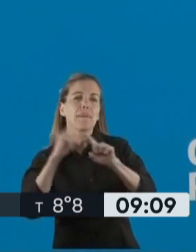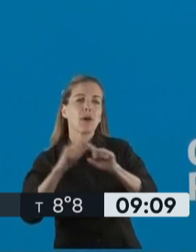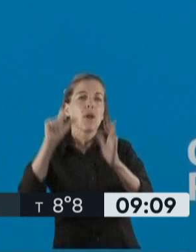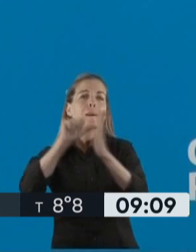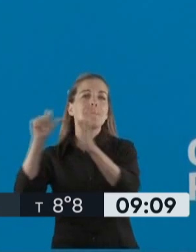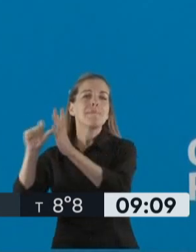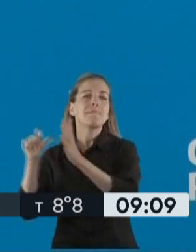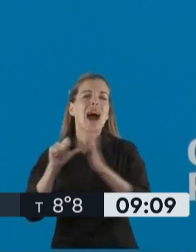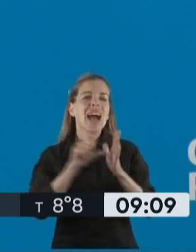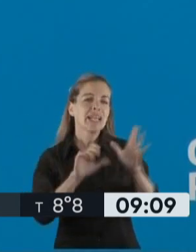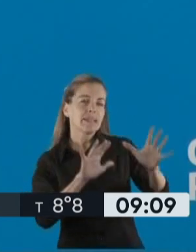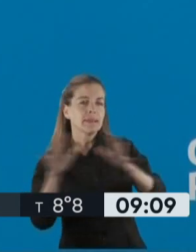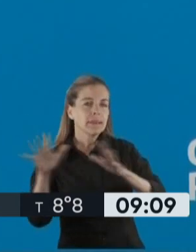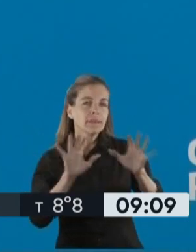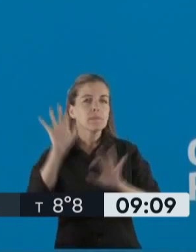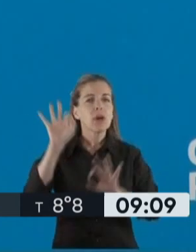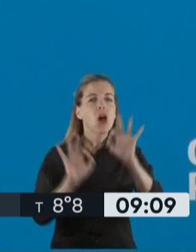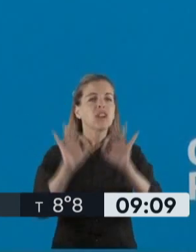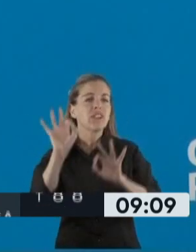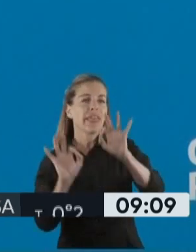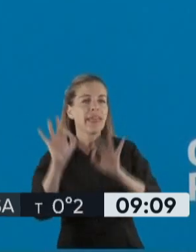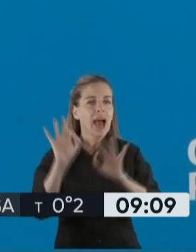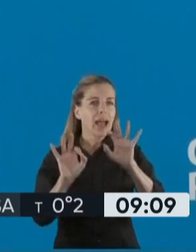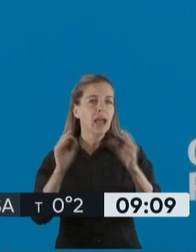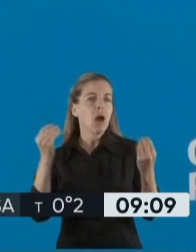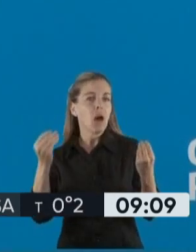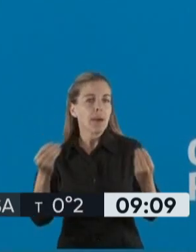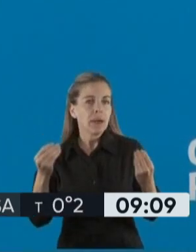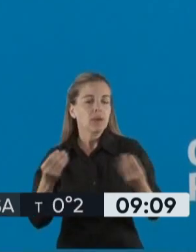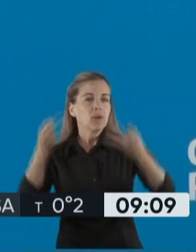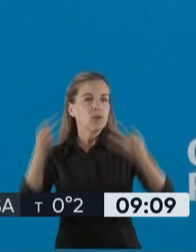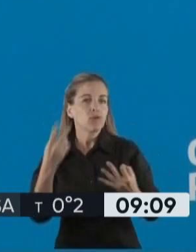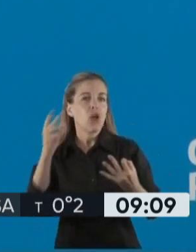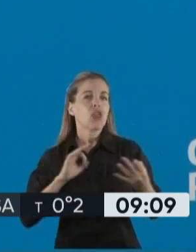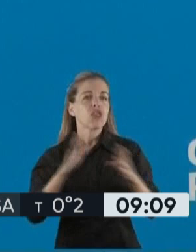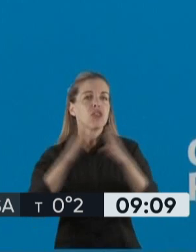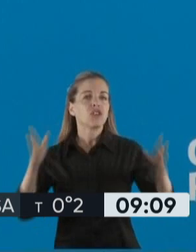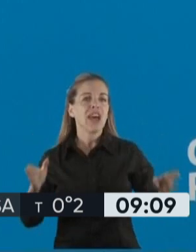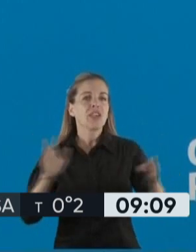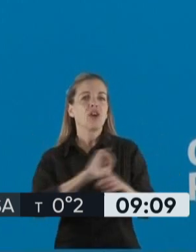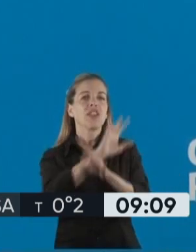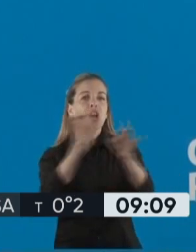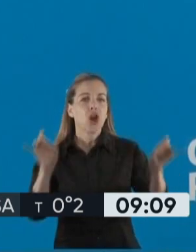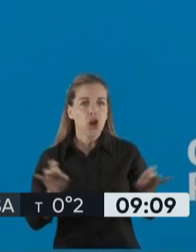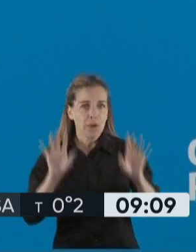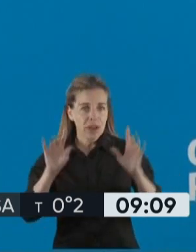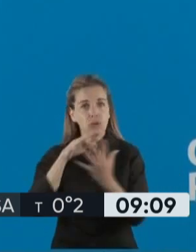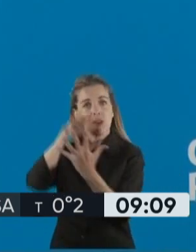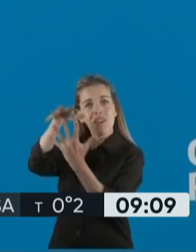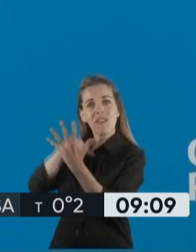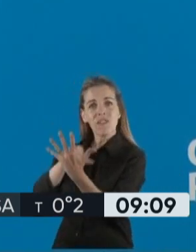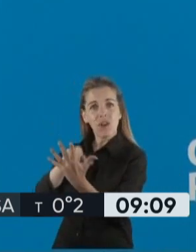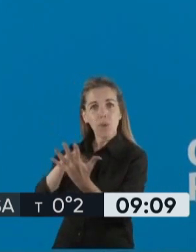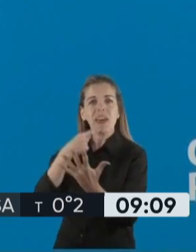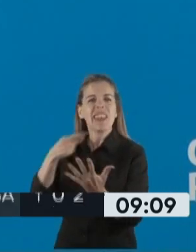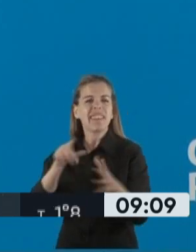la tasa que venían sosteniendo habitualmente y lo que sucedió durante los años de pandemia. En ese informe indica que de los países de